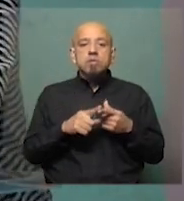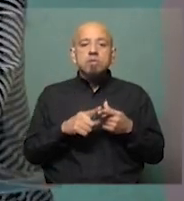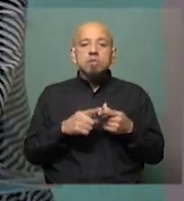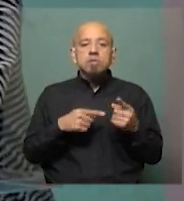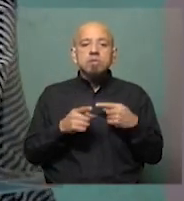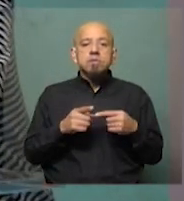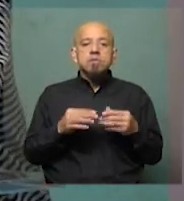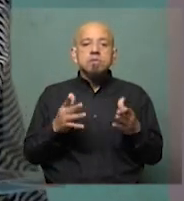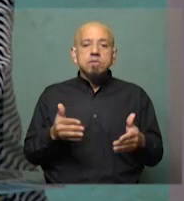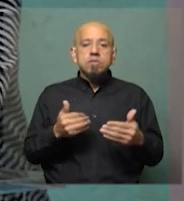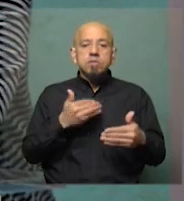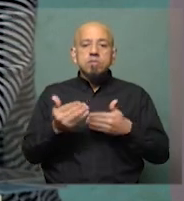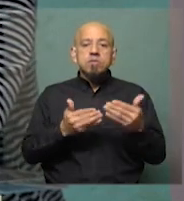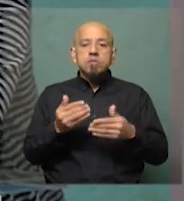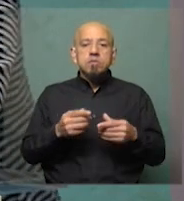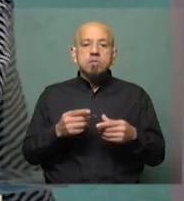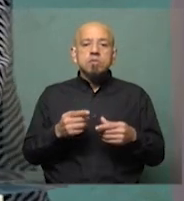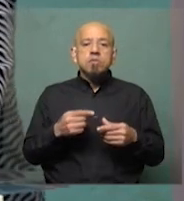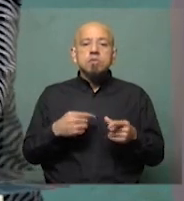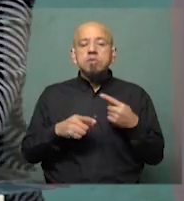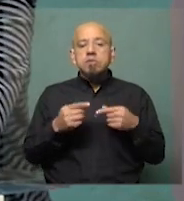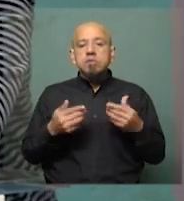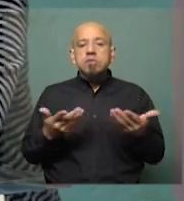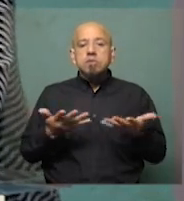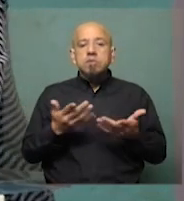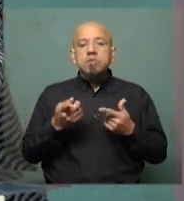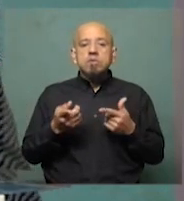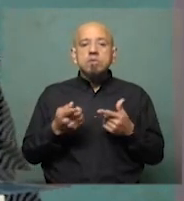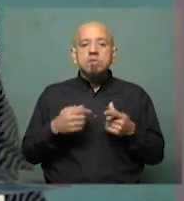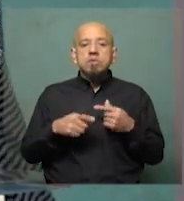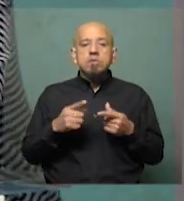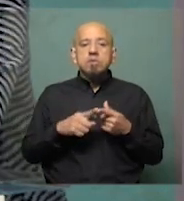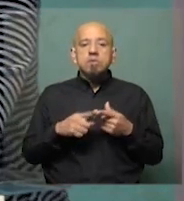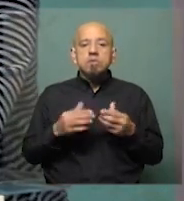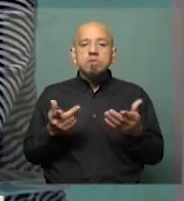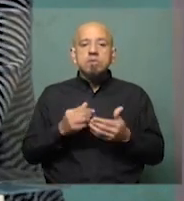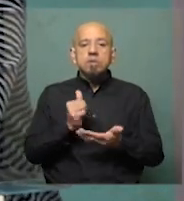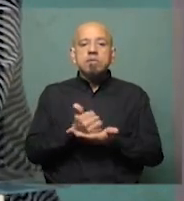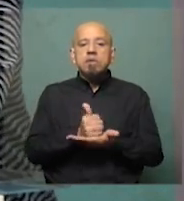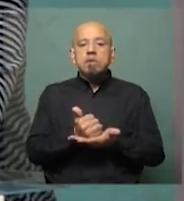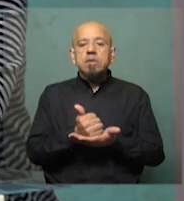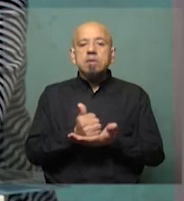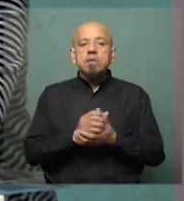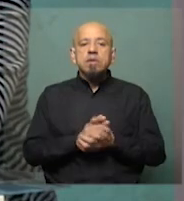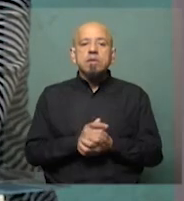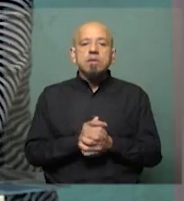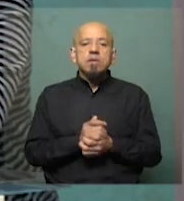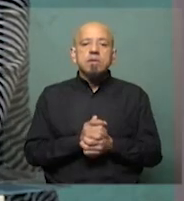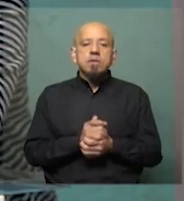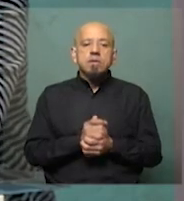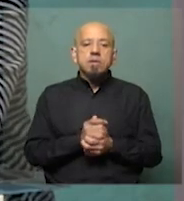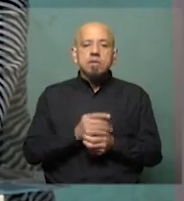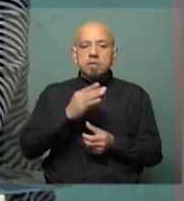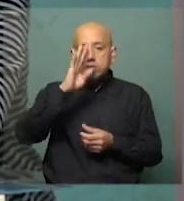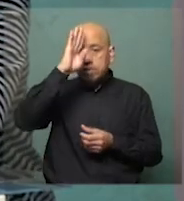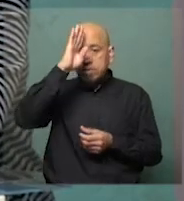reproducirlo. Es un proceso, no se hace de un día para el otro, y ahora, bueno, ahora vamos a cortar las maquinitas, no, y vamos a... No, es aprender a